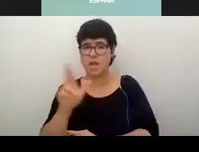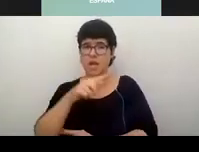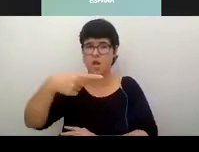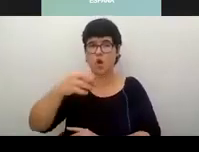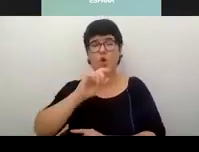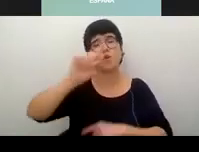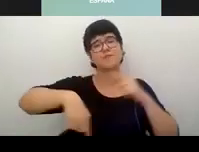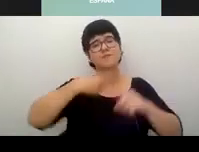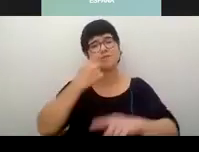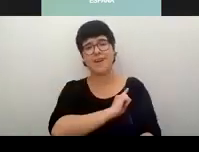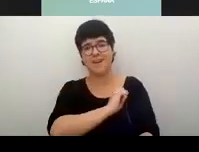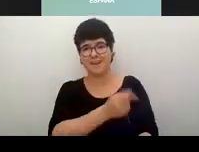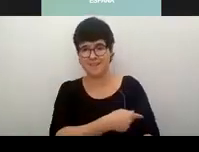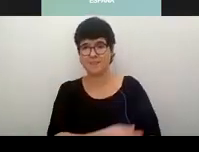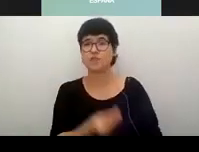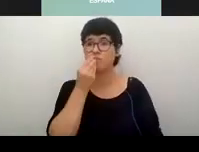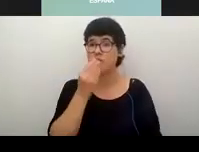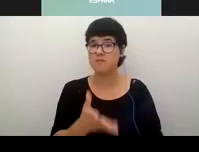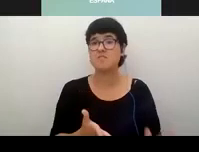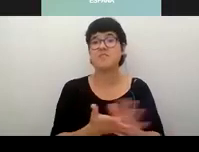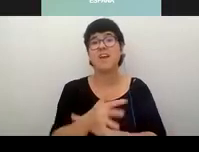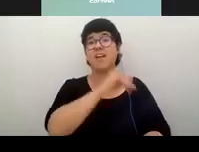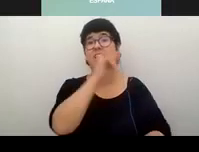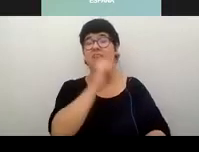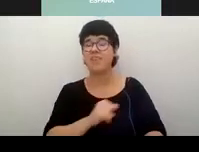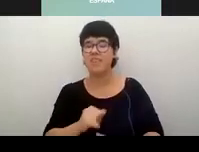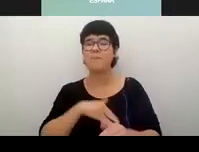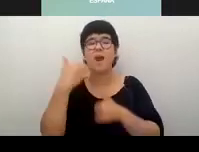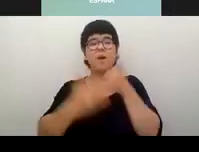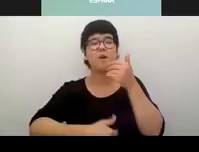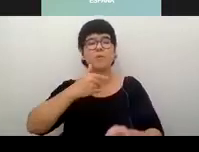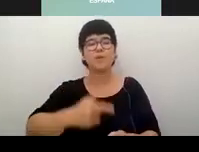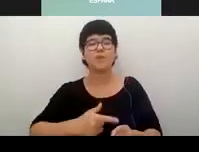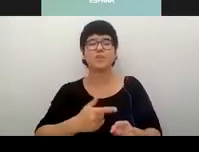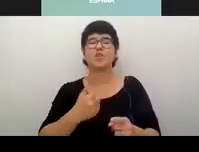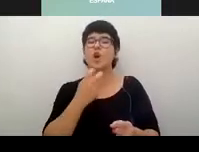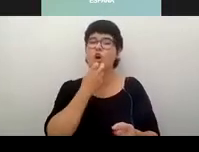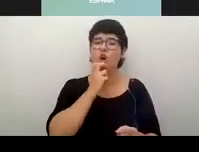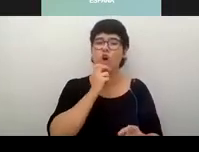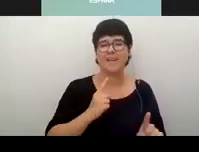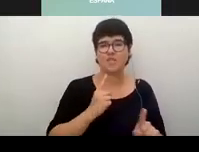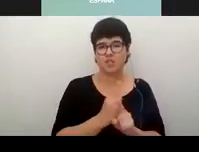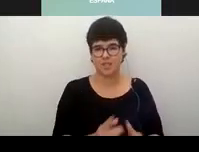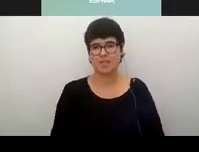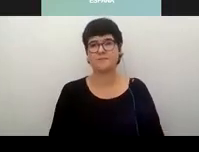los procesos oxidativos, de los procesos antioxidantes, de regeneración de los procesos oxidativos que comentábamos